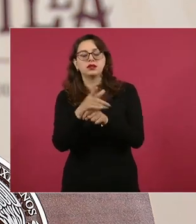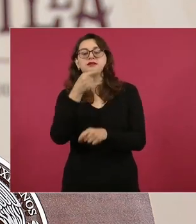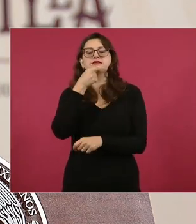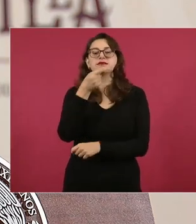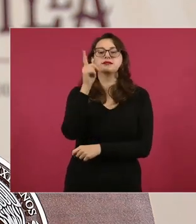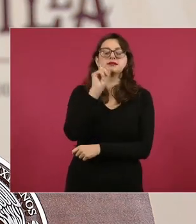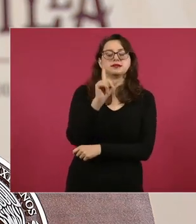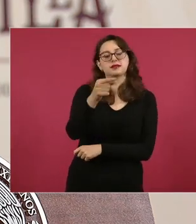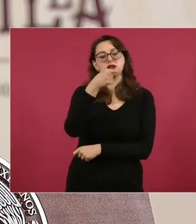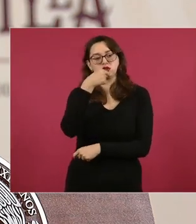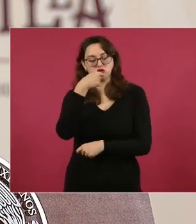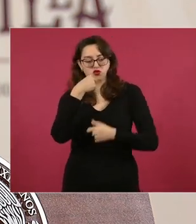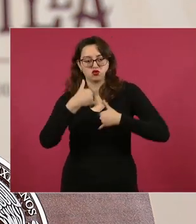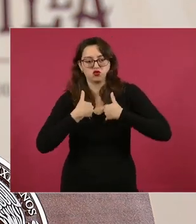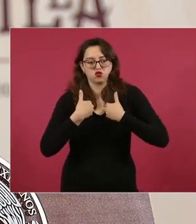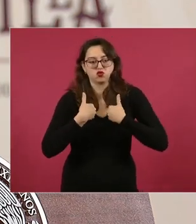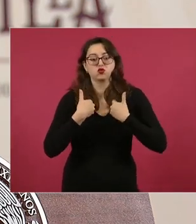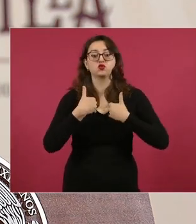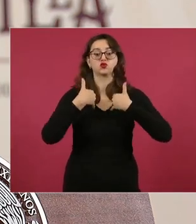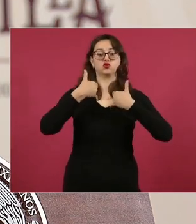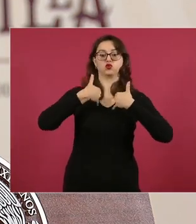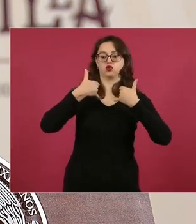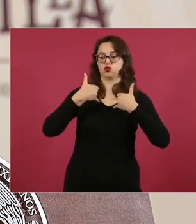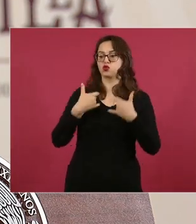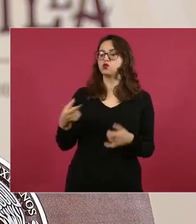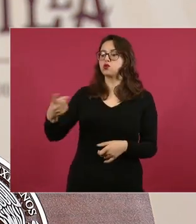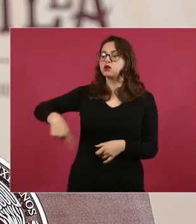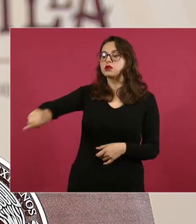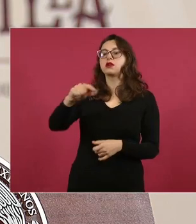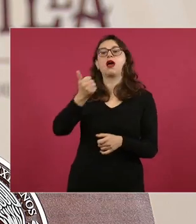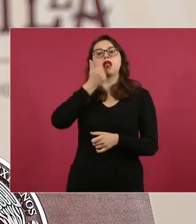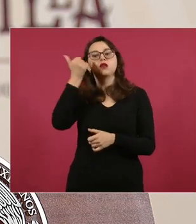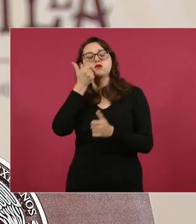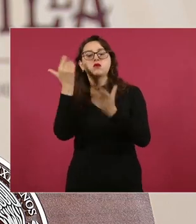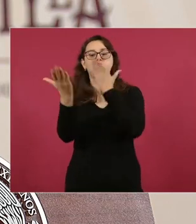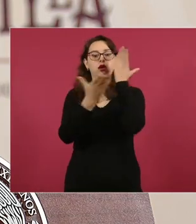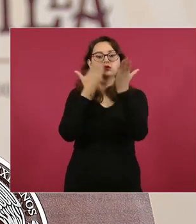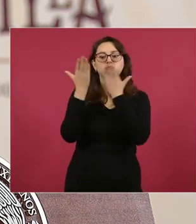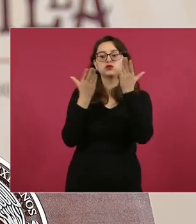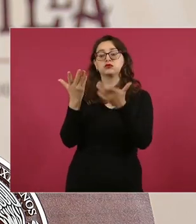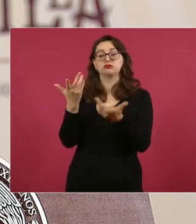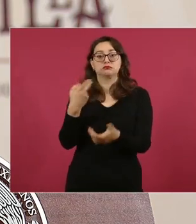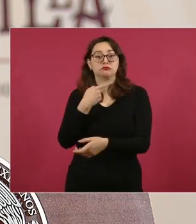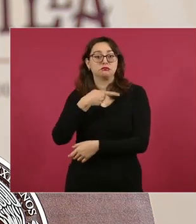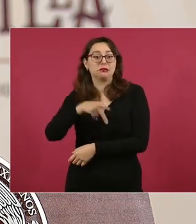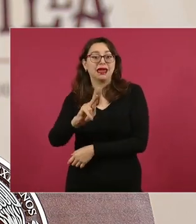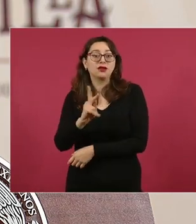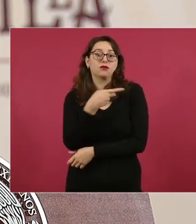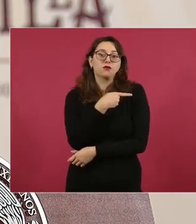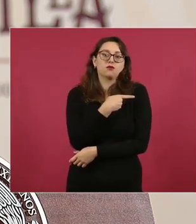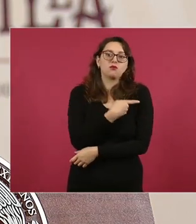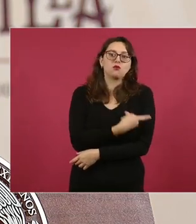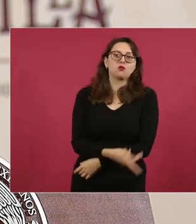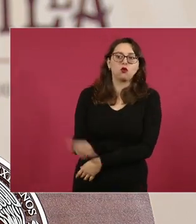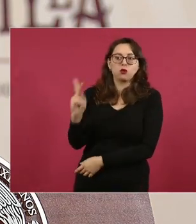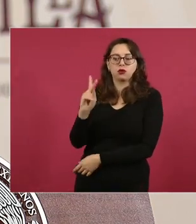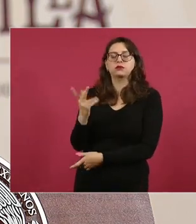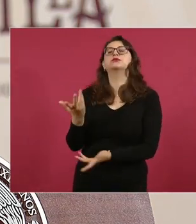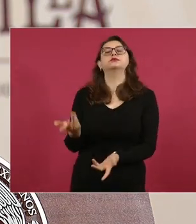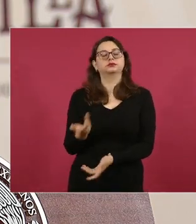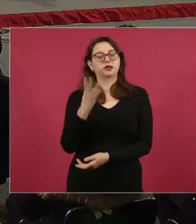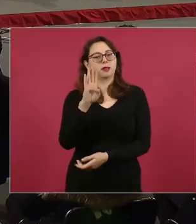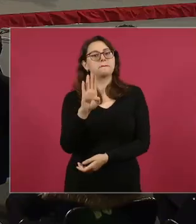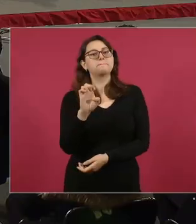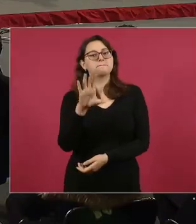niñas, niños, adolescentes y jóvenes que estudian y que forman parte de las familias más pobres del país, otorgándoles una beca